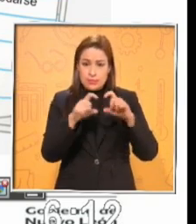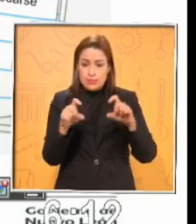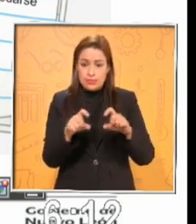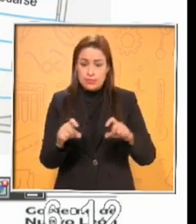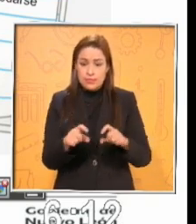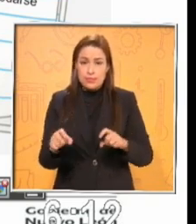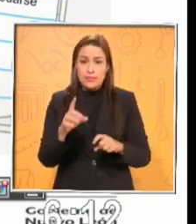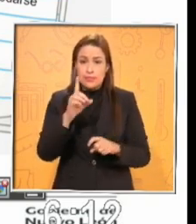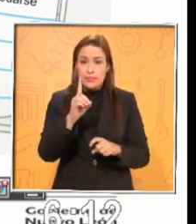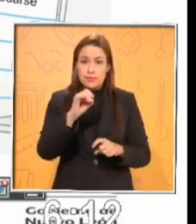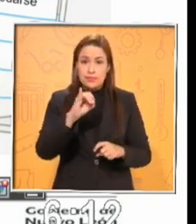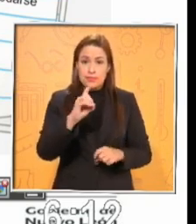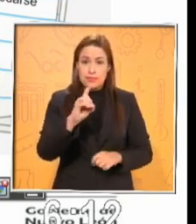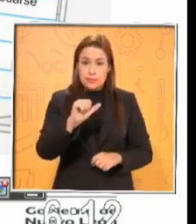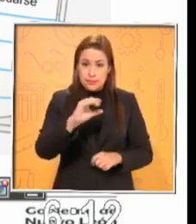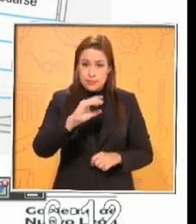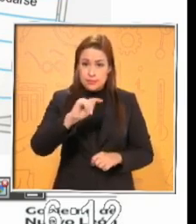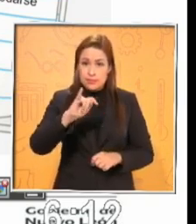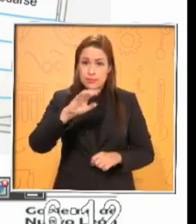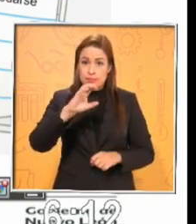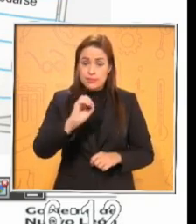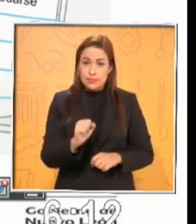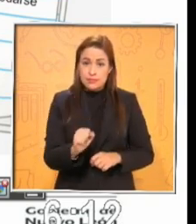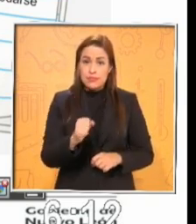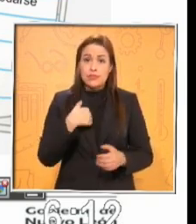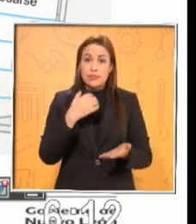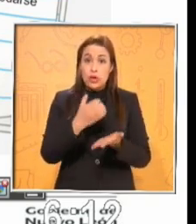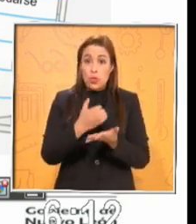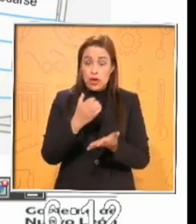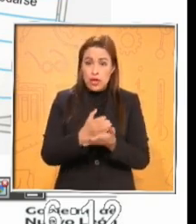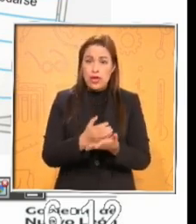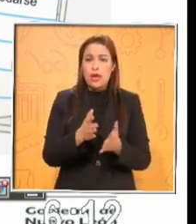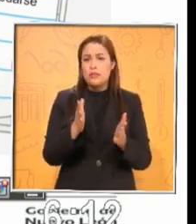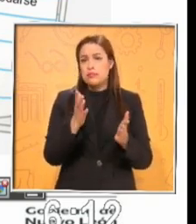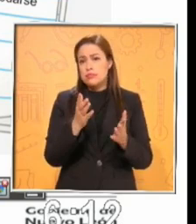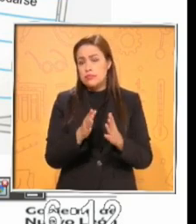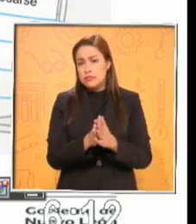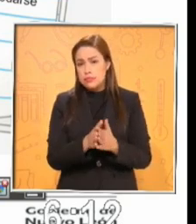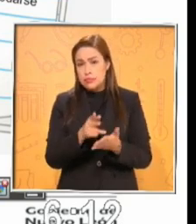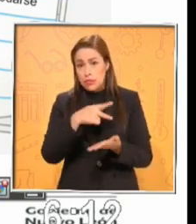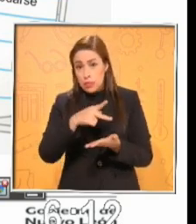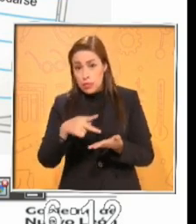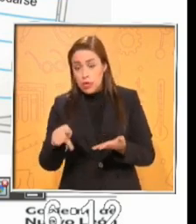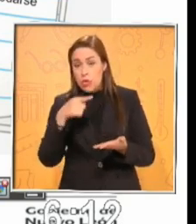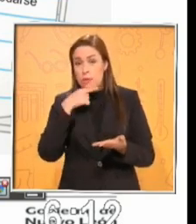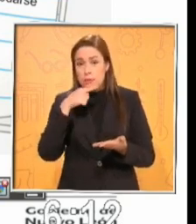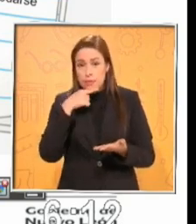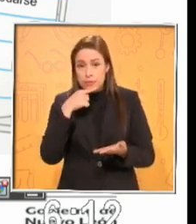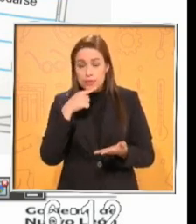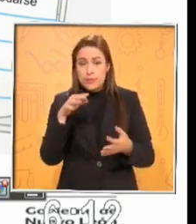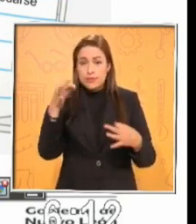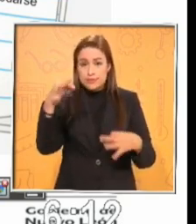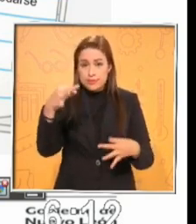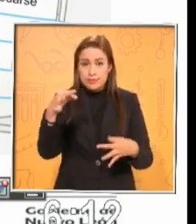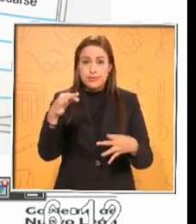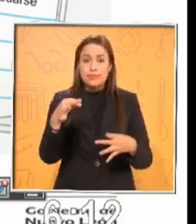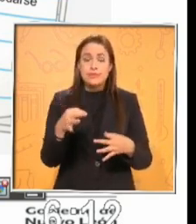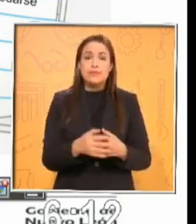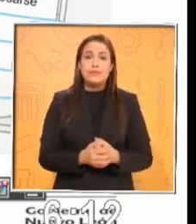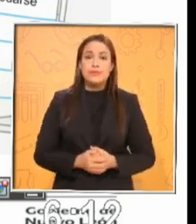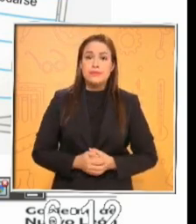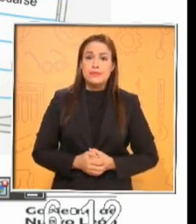su cuaderno, una libreta o una hoja de papel, pluma, lápiz. Y